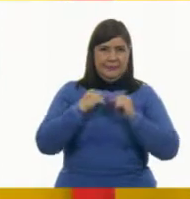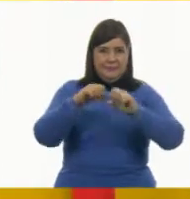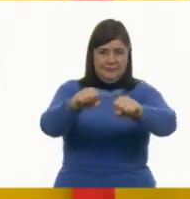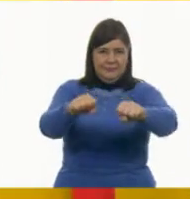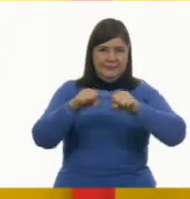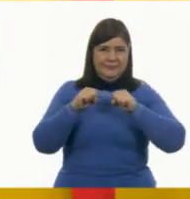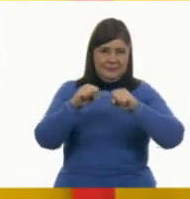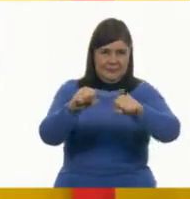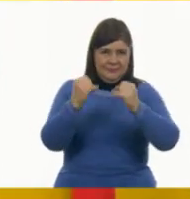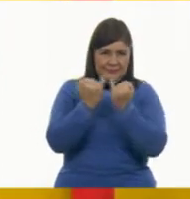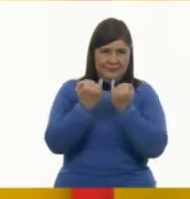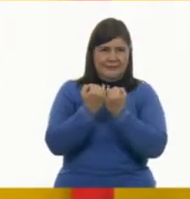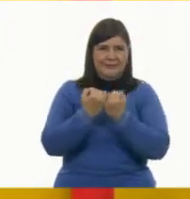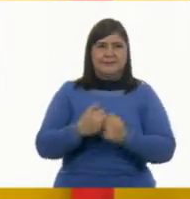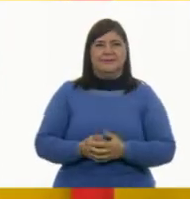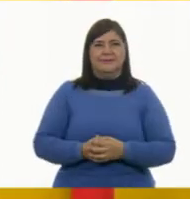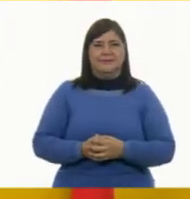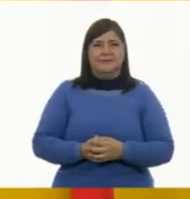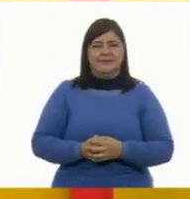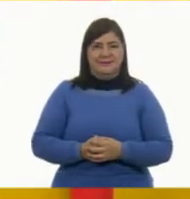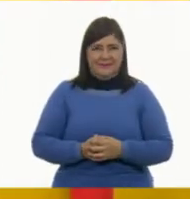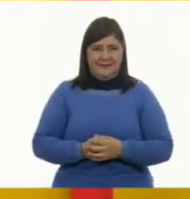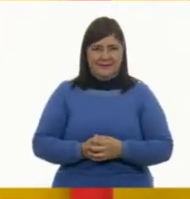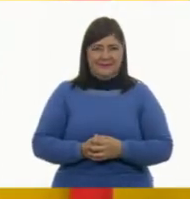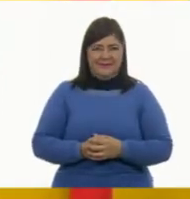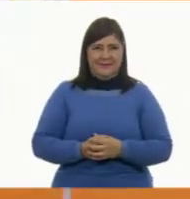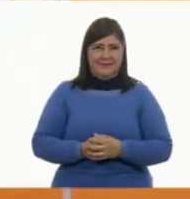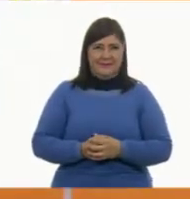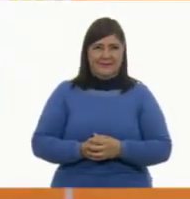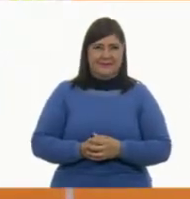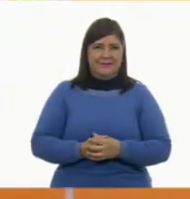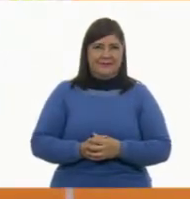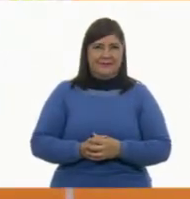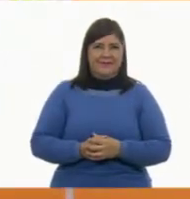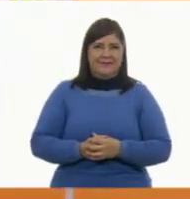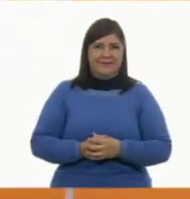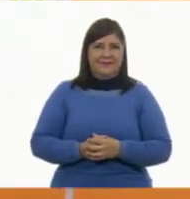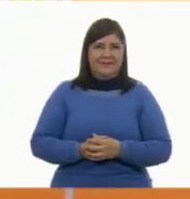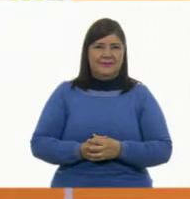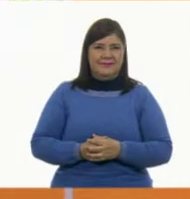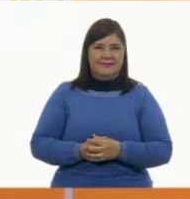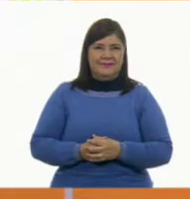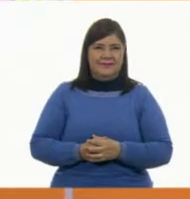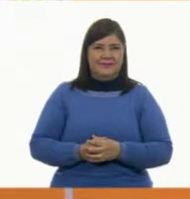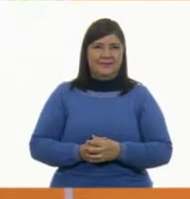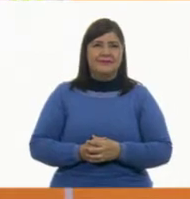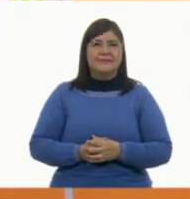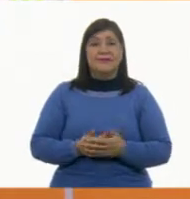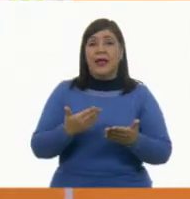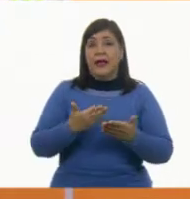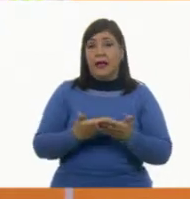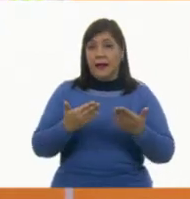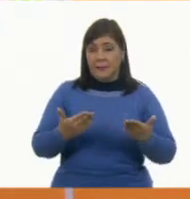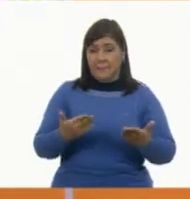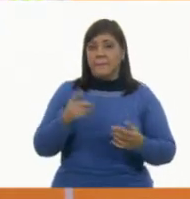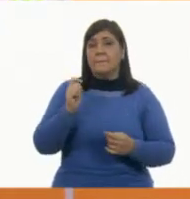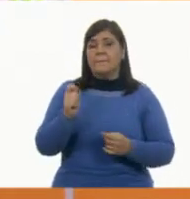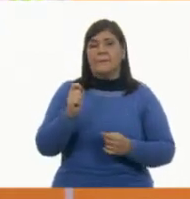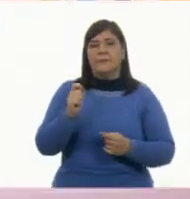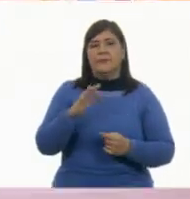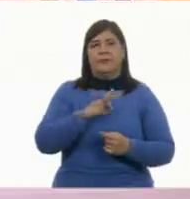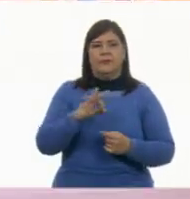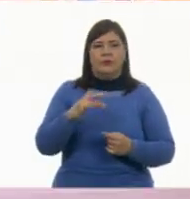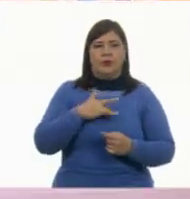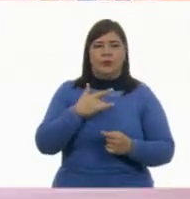lejos, cerca, lejos, cerca, lejos, cerca, lejos, cerca, lejos. Ahora nuestro